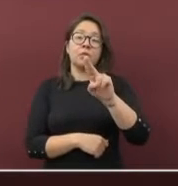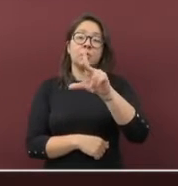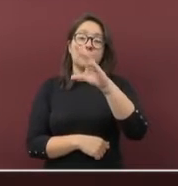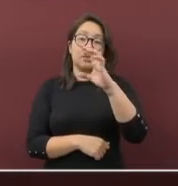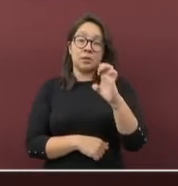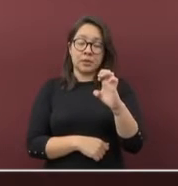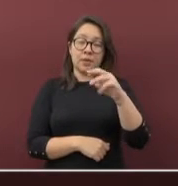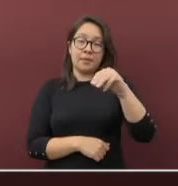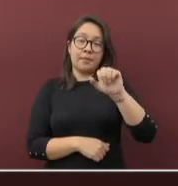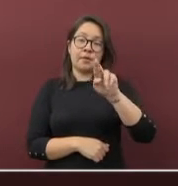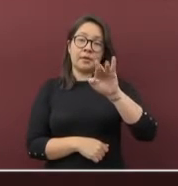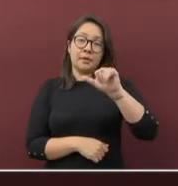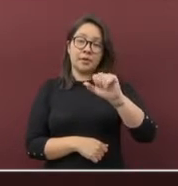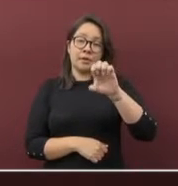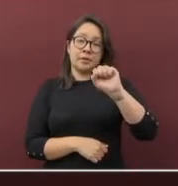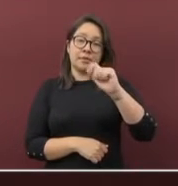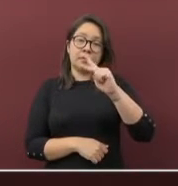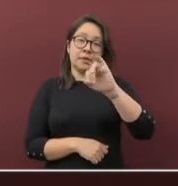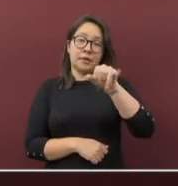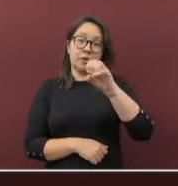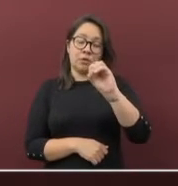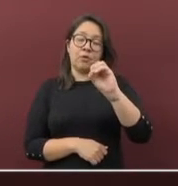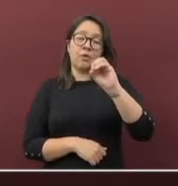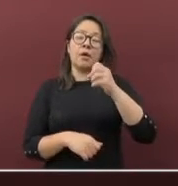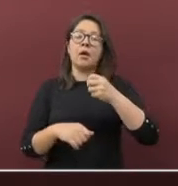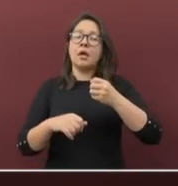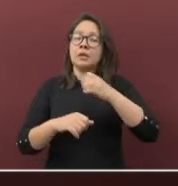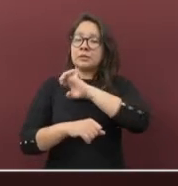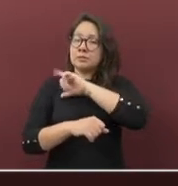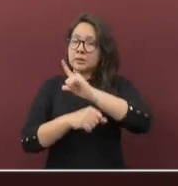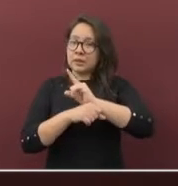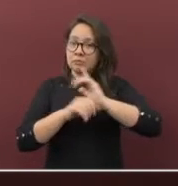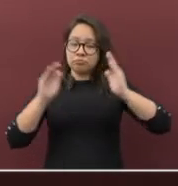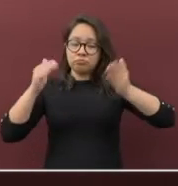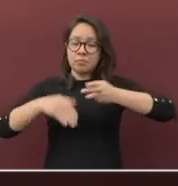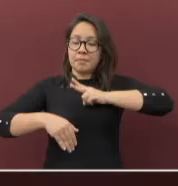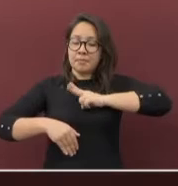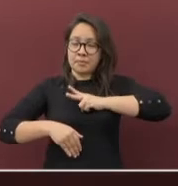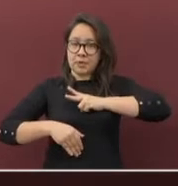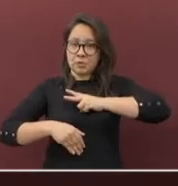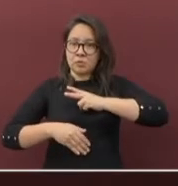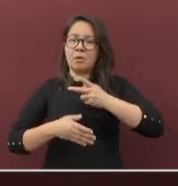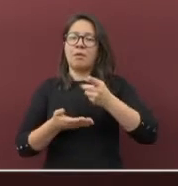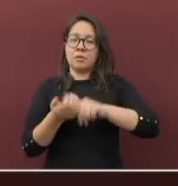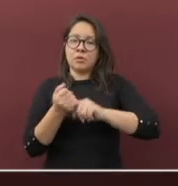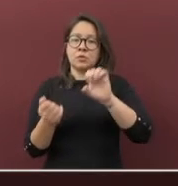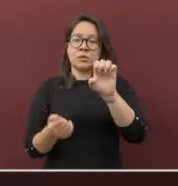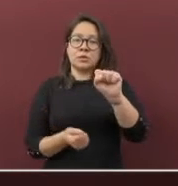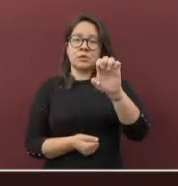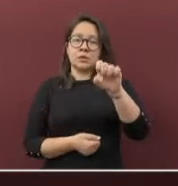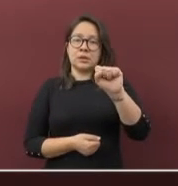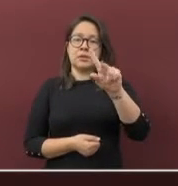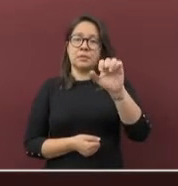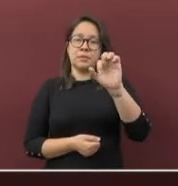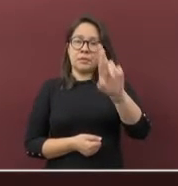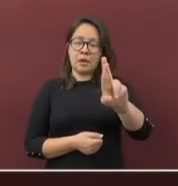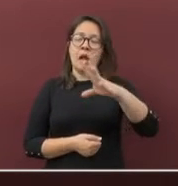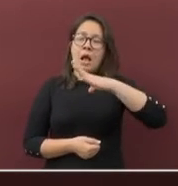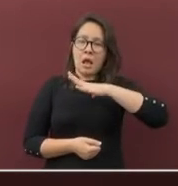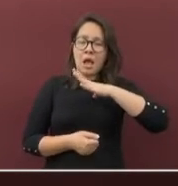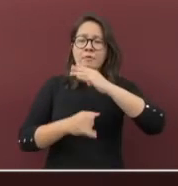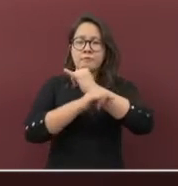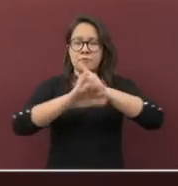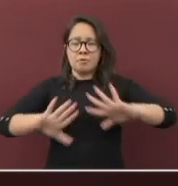guevara epidemióloga estatal de los servicios de salud del estado quien presentará la información